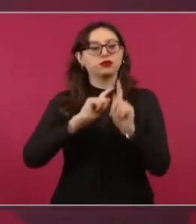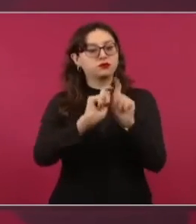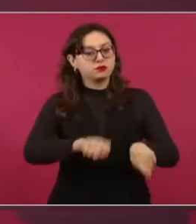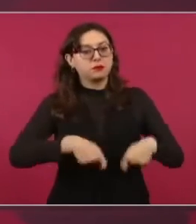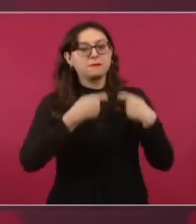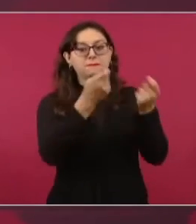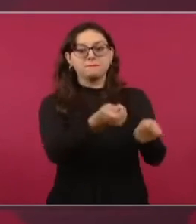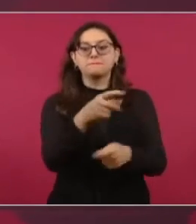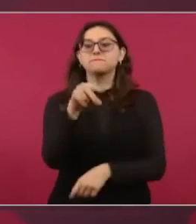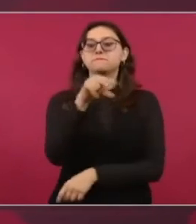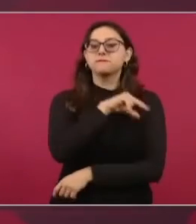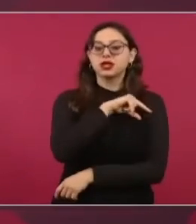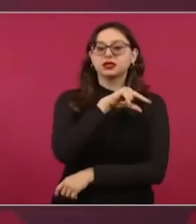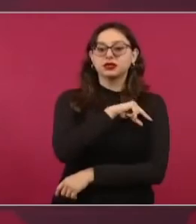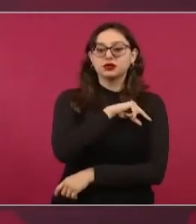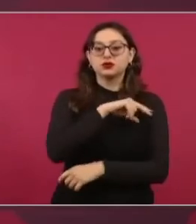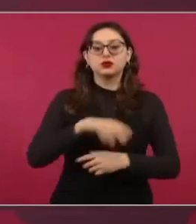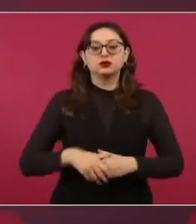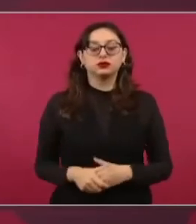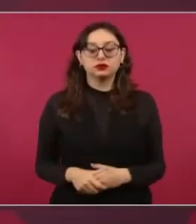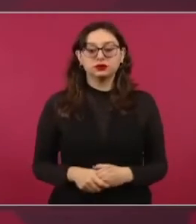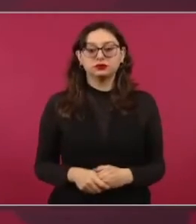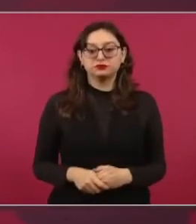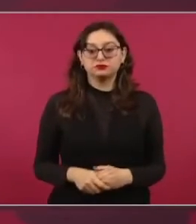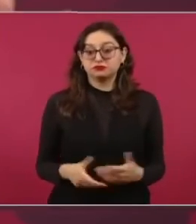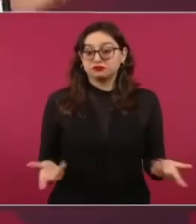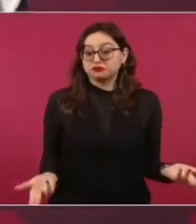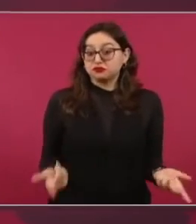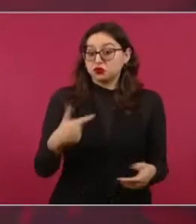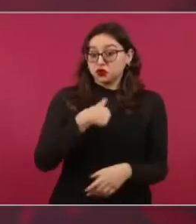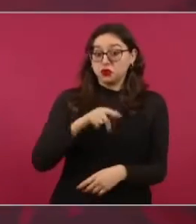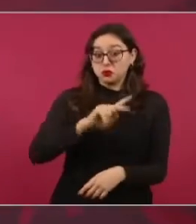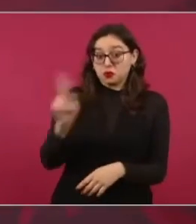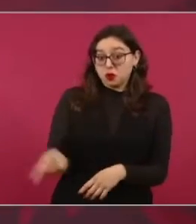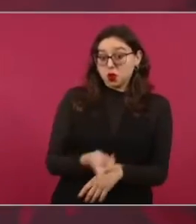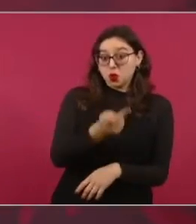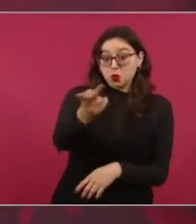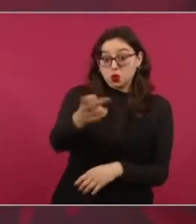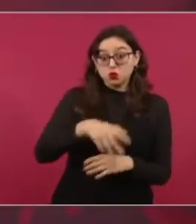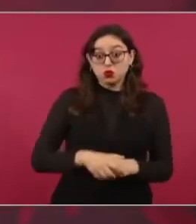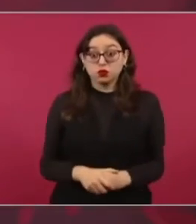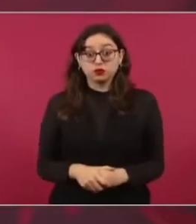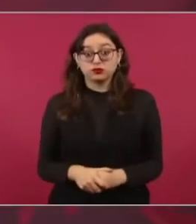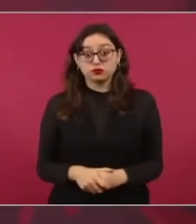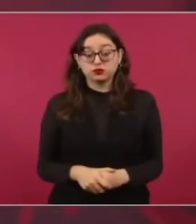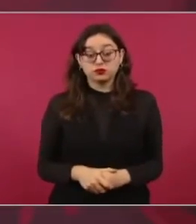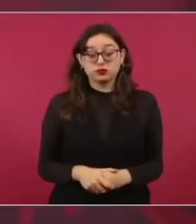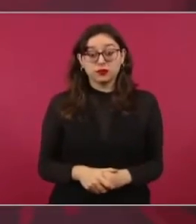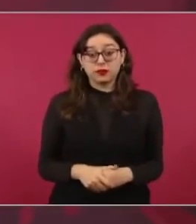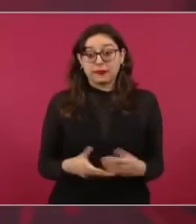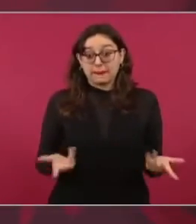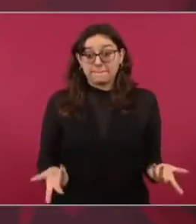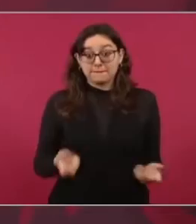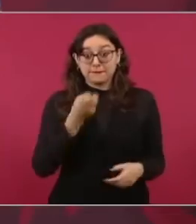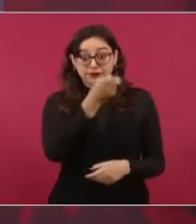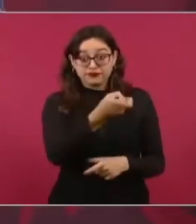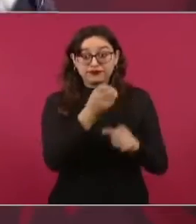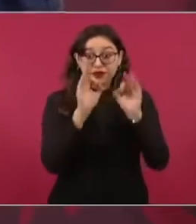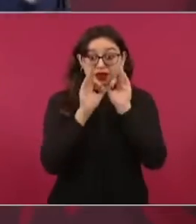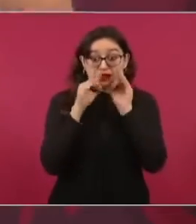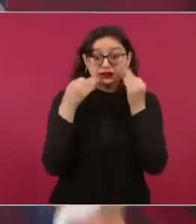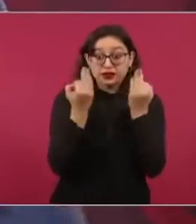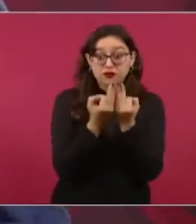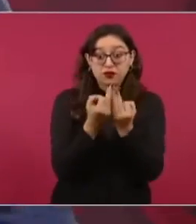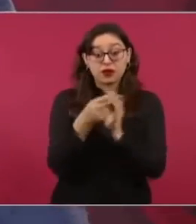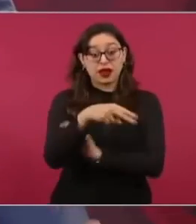Y la pregunta es para los defensores de ese modelo neoliberal